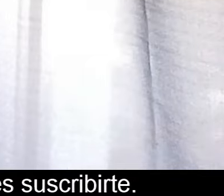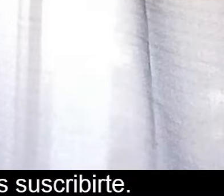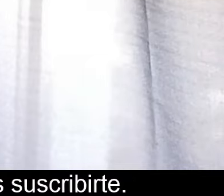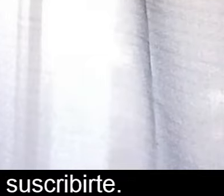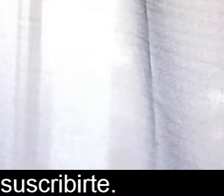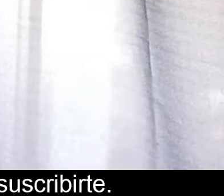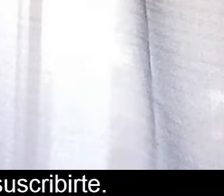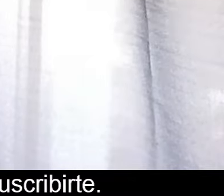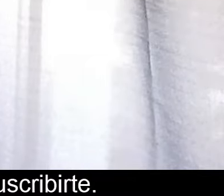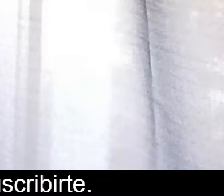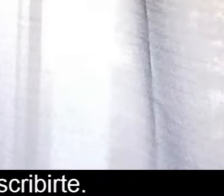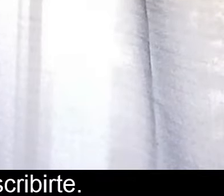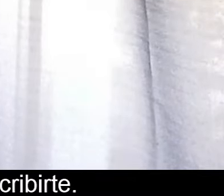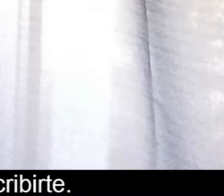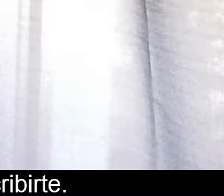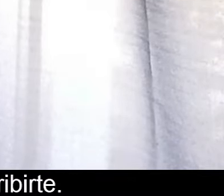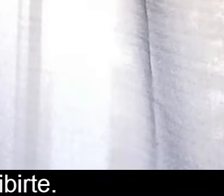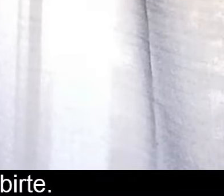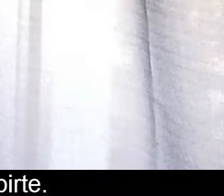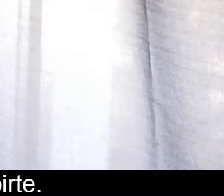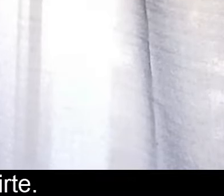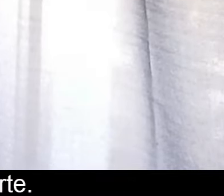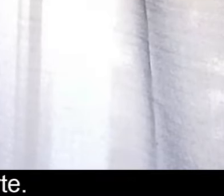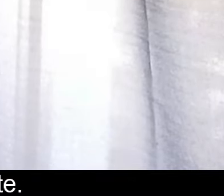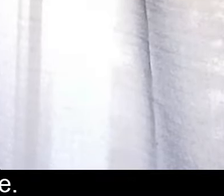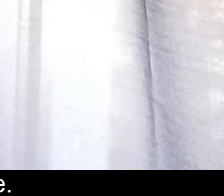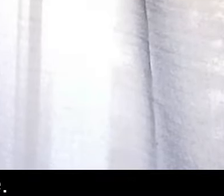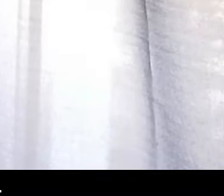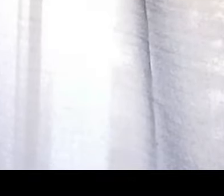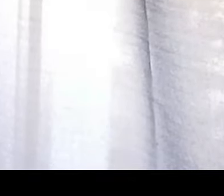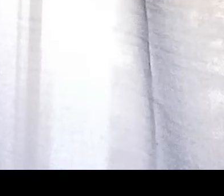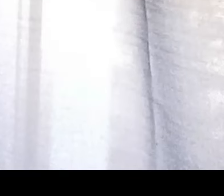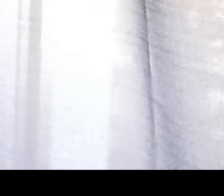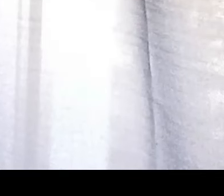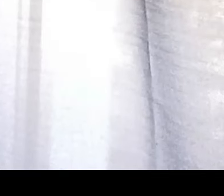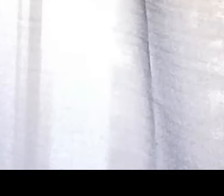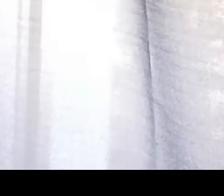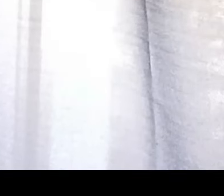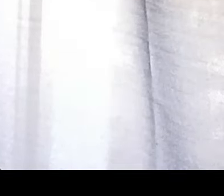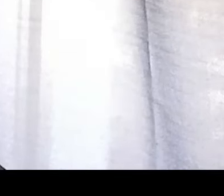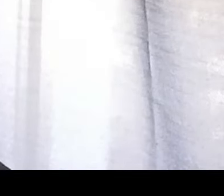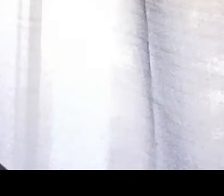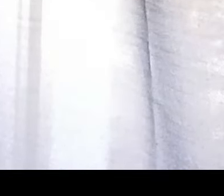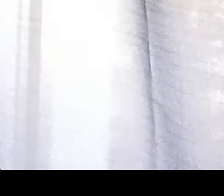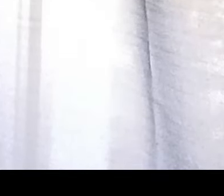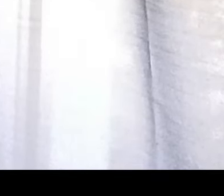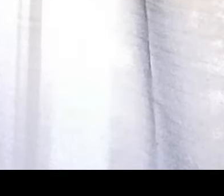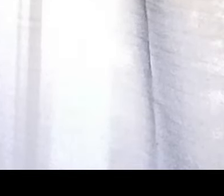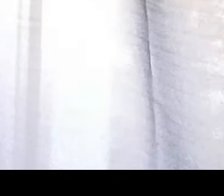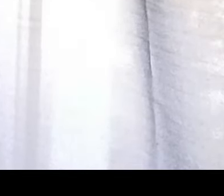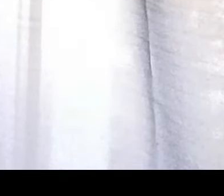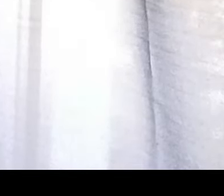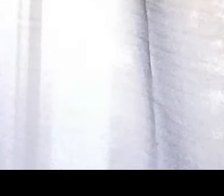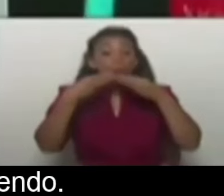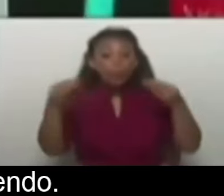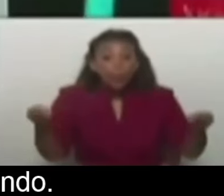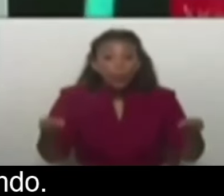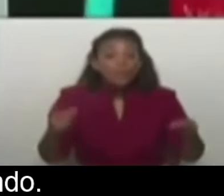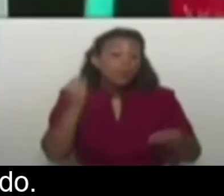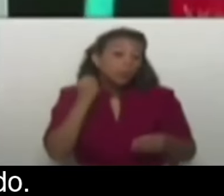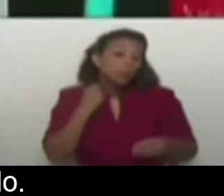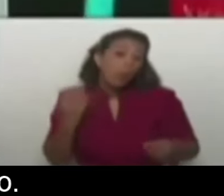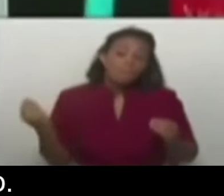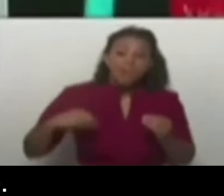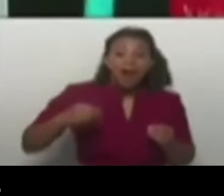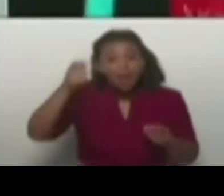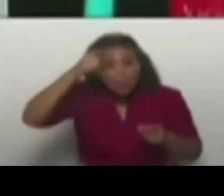quédense hasta el final y van a saber por qué Edmundo González no se presentó ni a la fiscalía, ni a la citación del fiscal, ni a la citación del TSJ. Y el